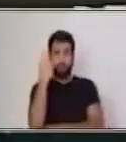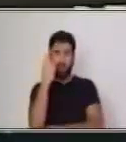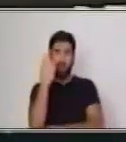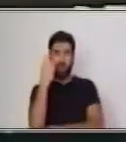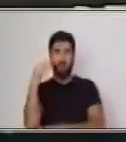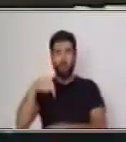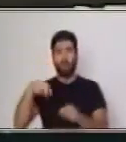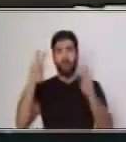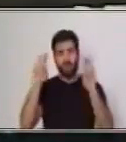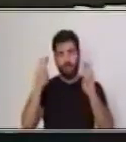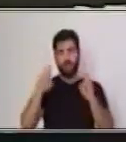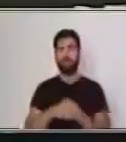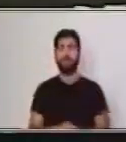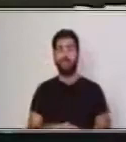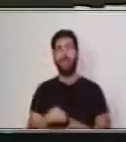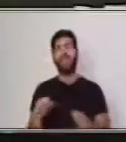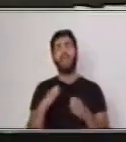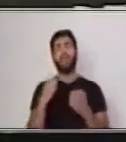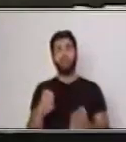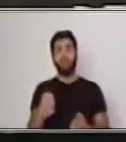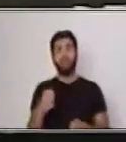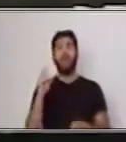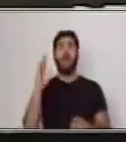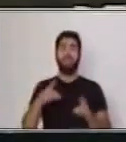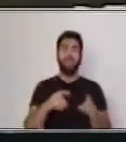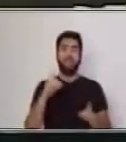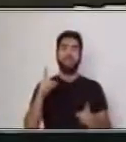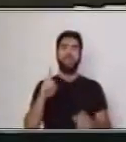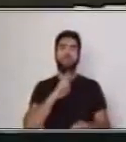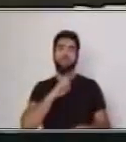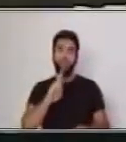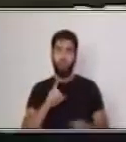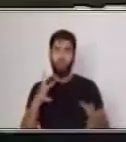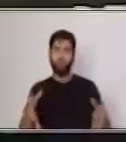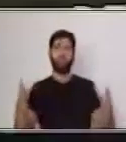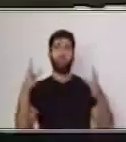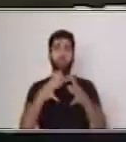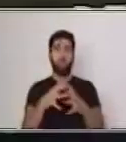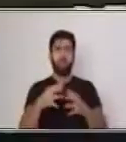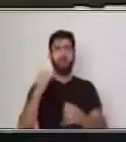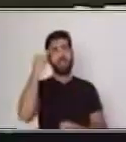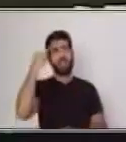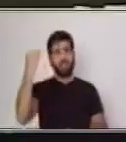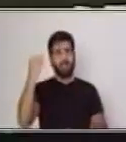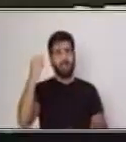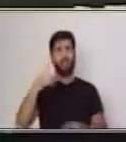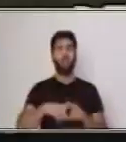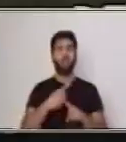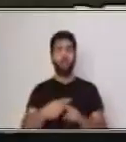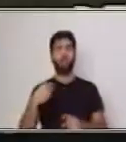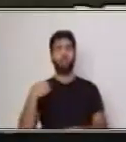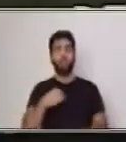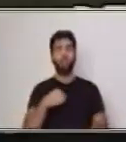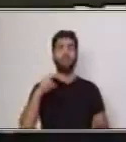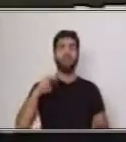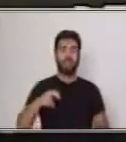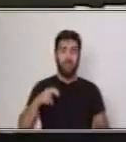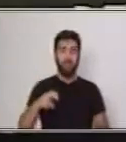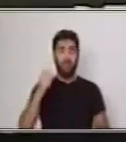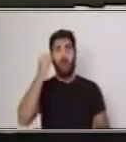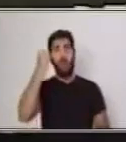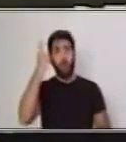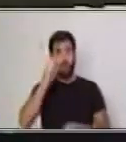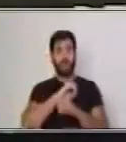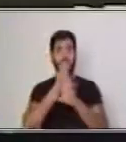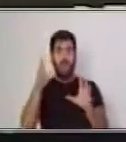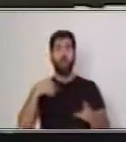decir que van a ser conjuntos de ideas. Y nosotros cuando queremos que nos comprendan, vamos a